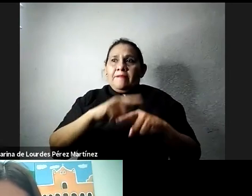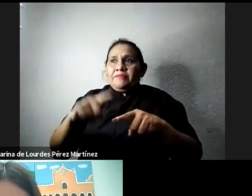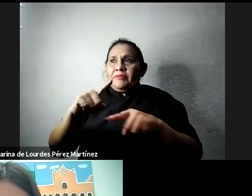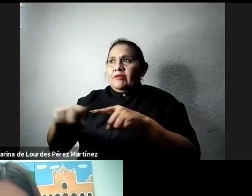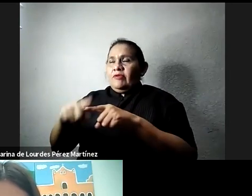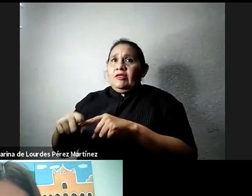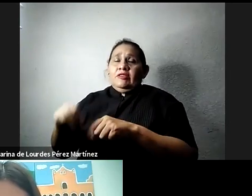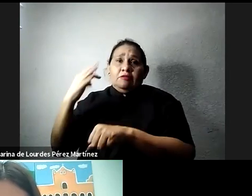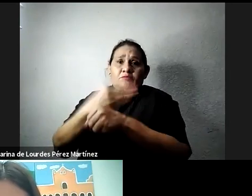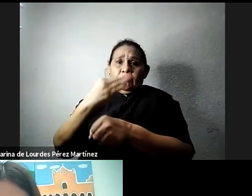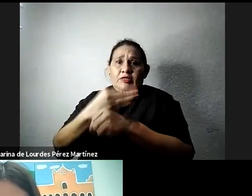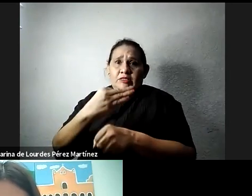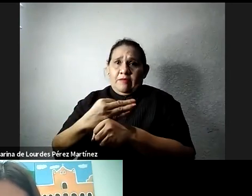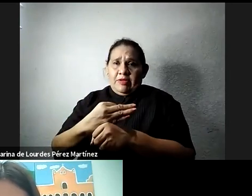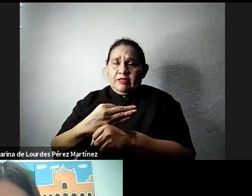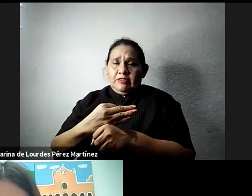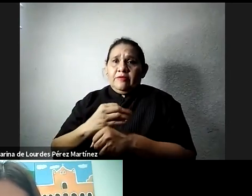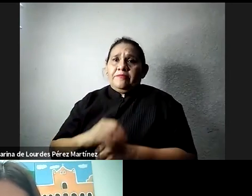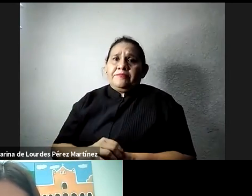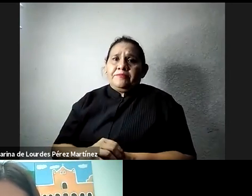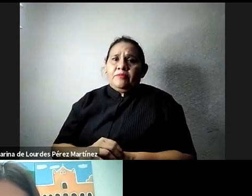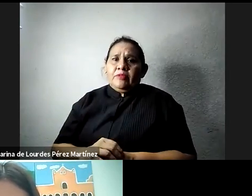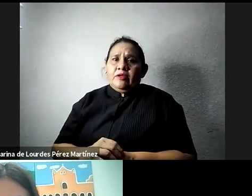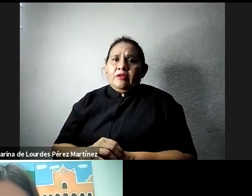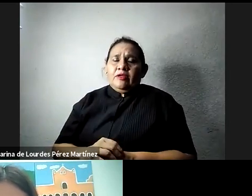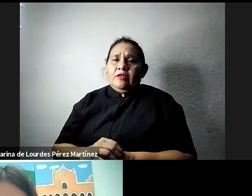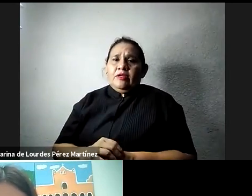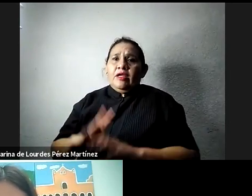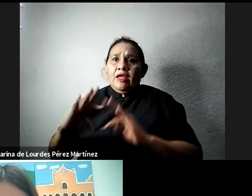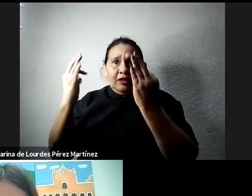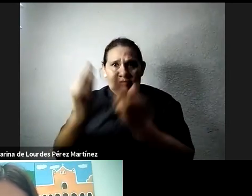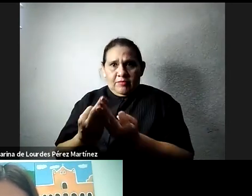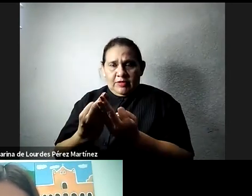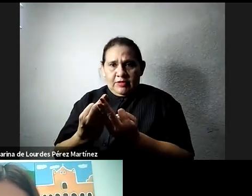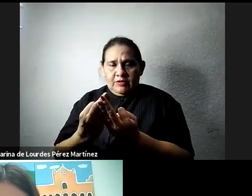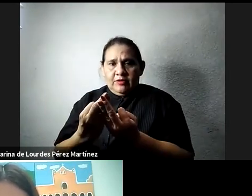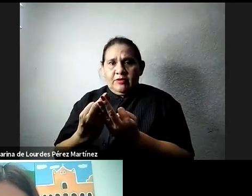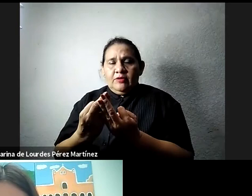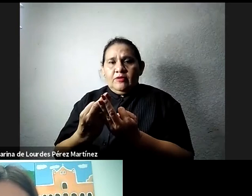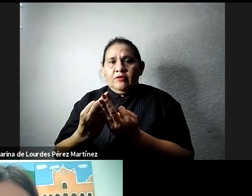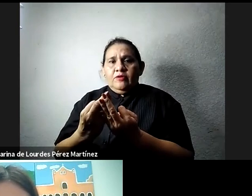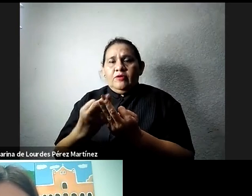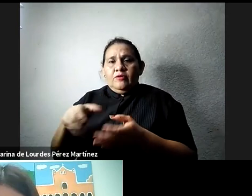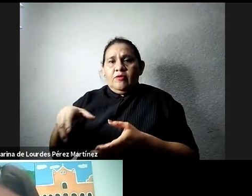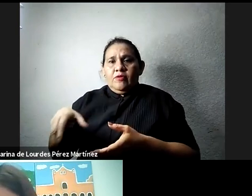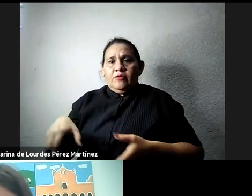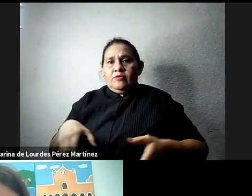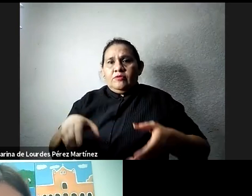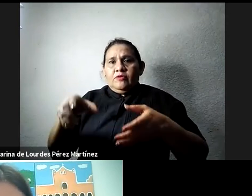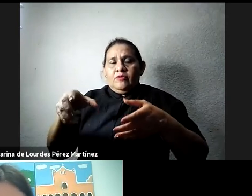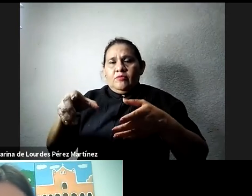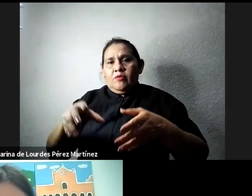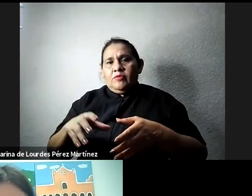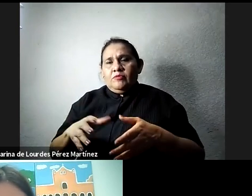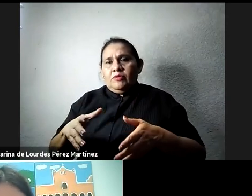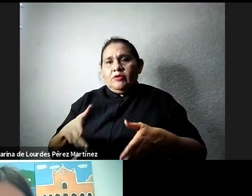etapas, ¿no? En la manera en que las vías ciclistas se están poniendo y cómo